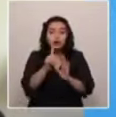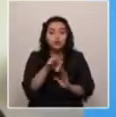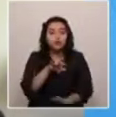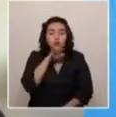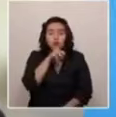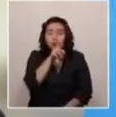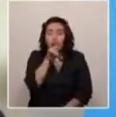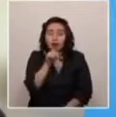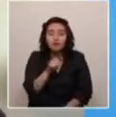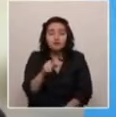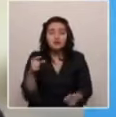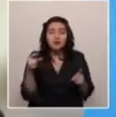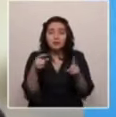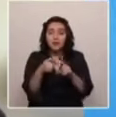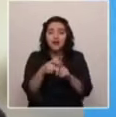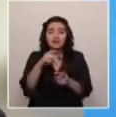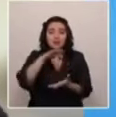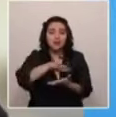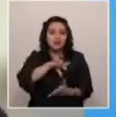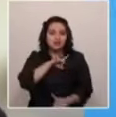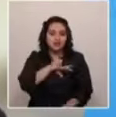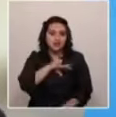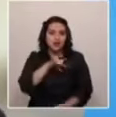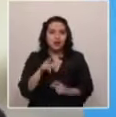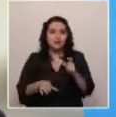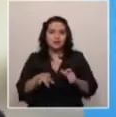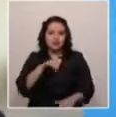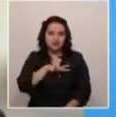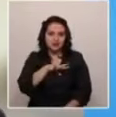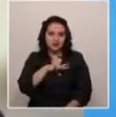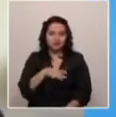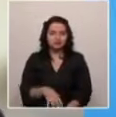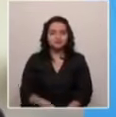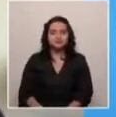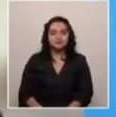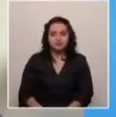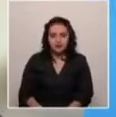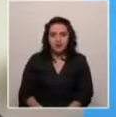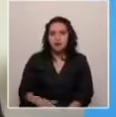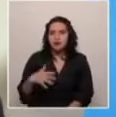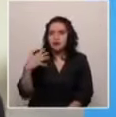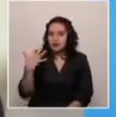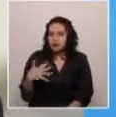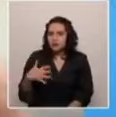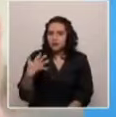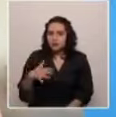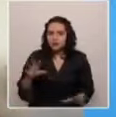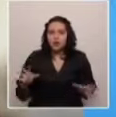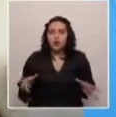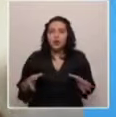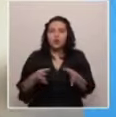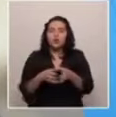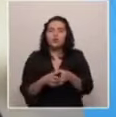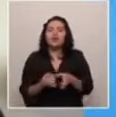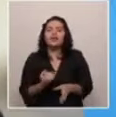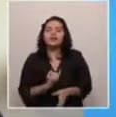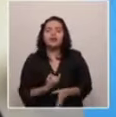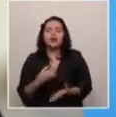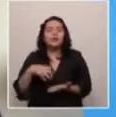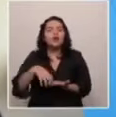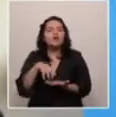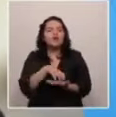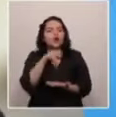vez la palabra nación chilena o chilenos. Se comparan en importancia y trascendencia colectivos identitarios, como son los pueblos